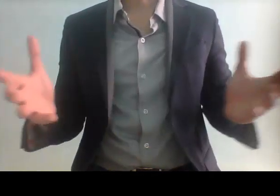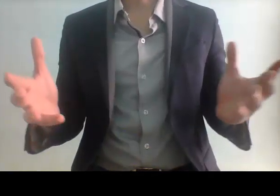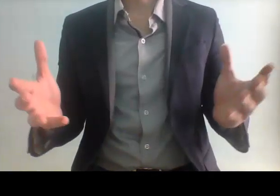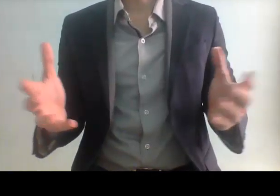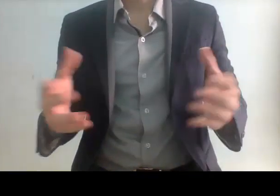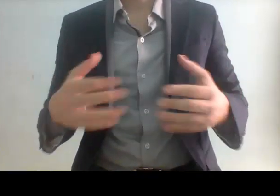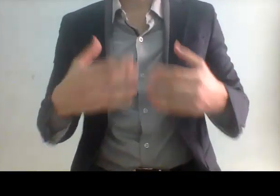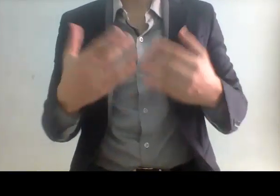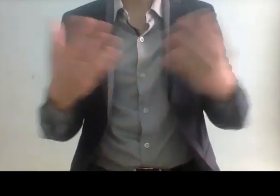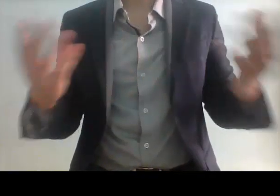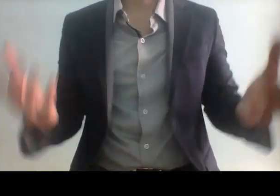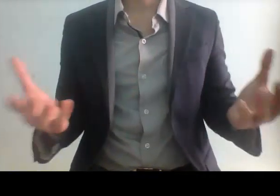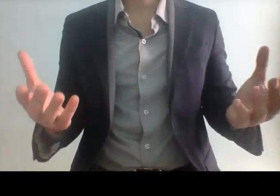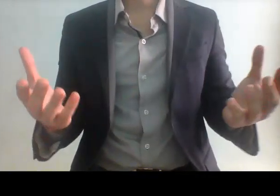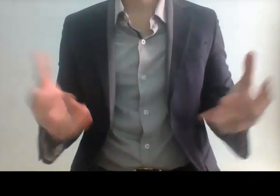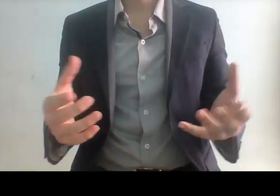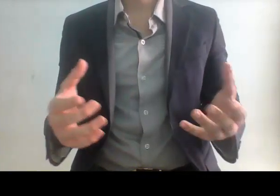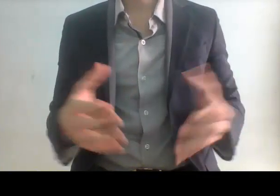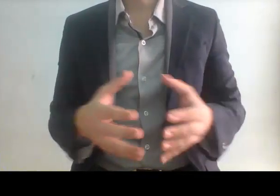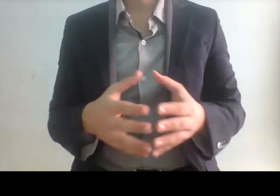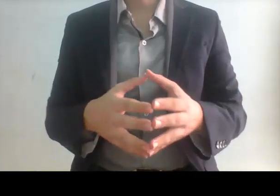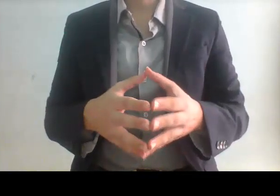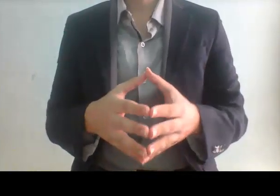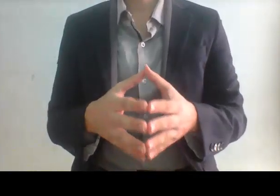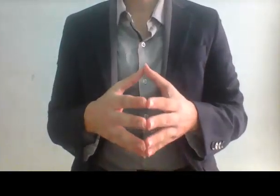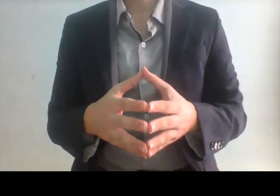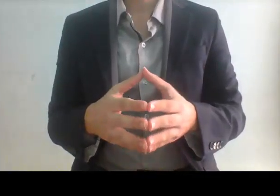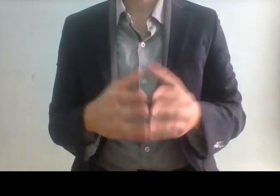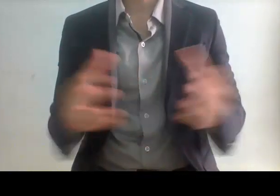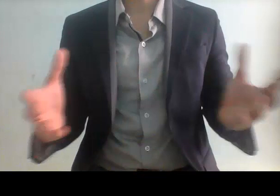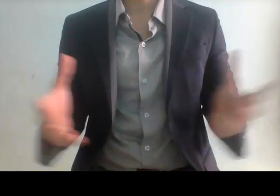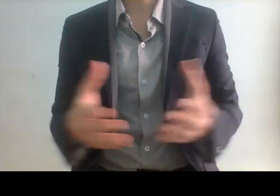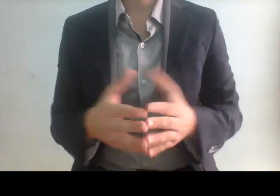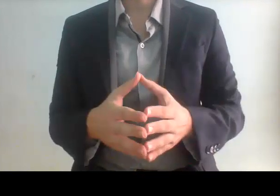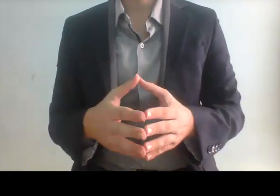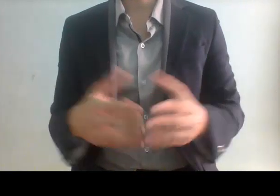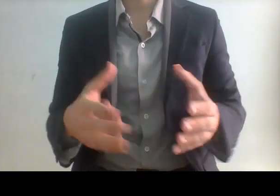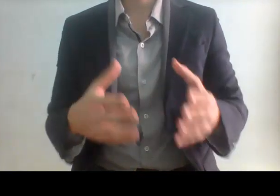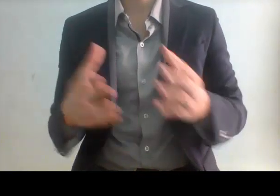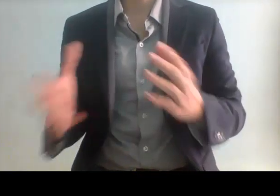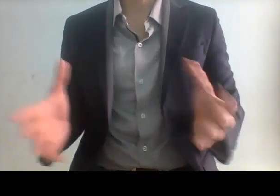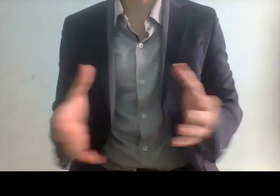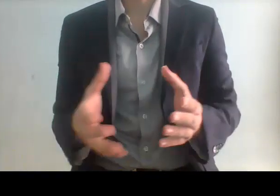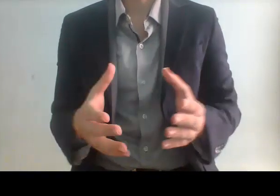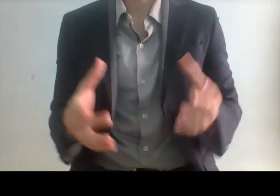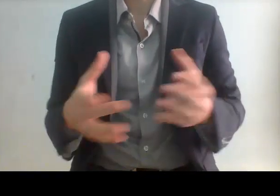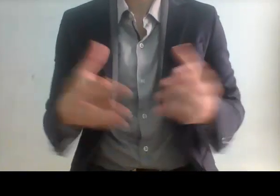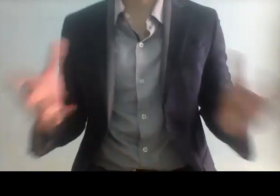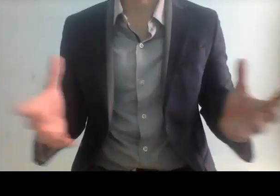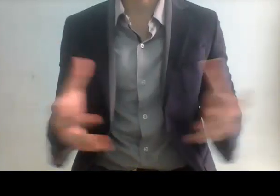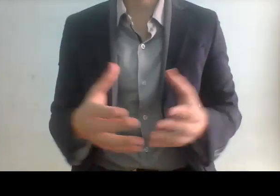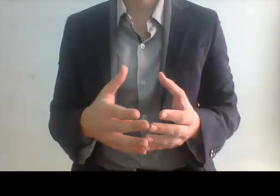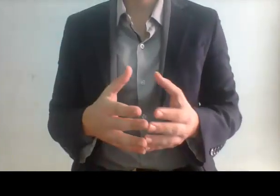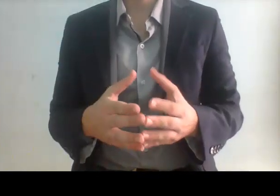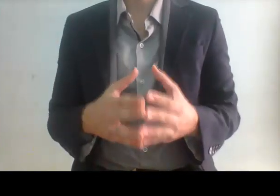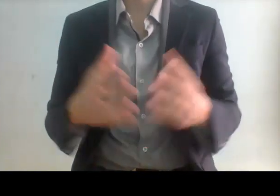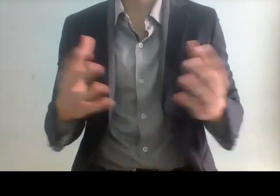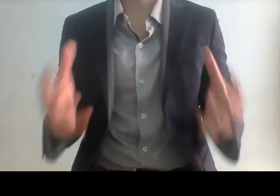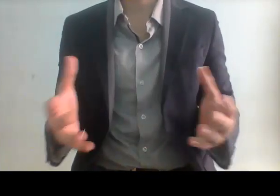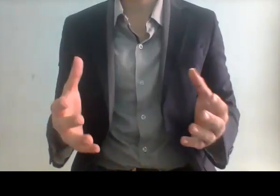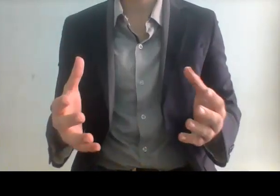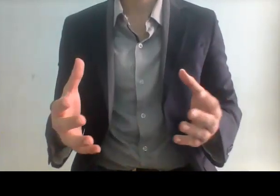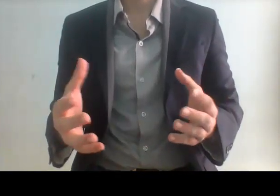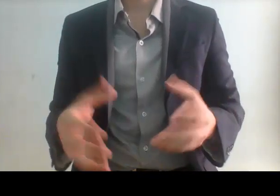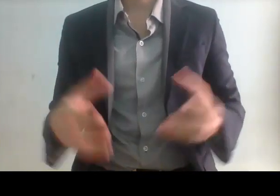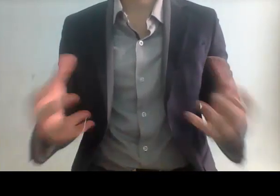tan erradas y termina criticando al gobierno federal cuando él se comporta de una forma que creo que no tiene sentido porque se está comportando de una forma electoral, no de